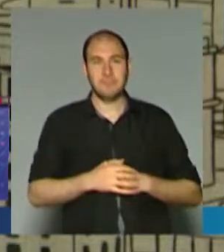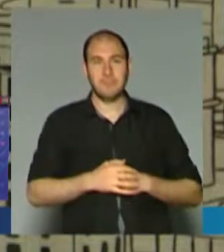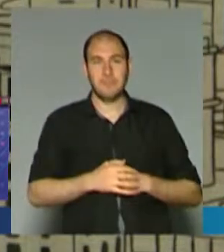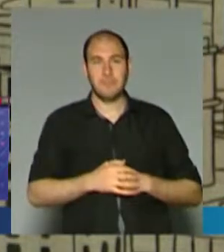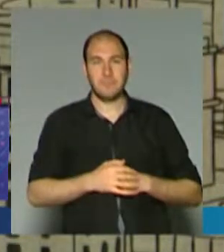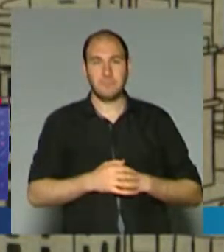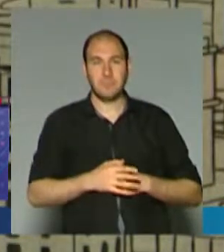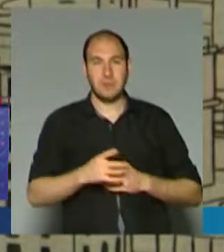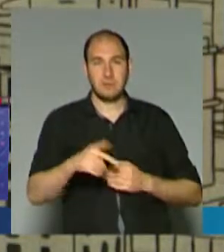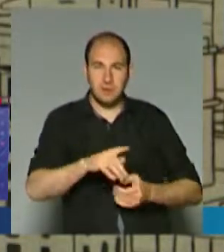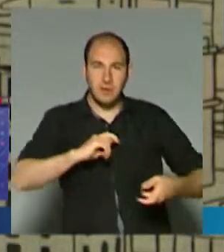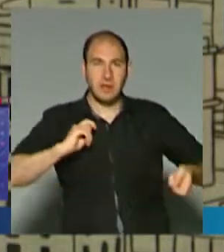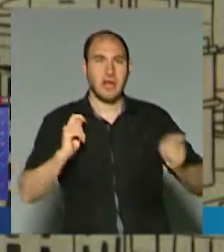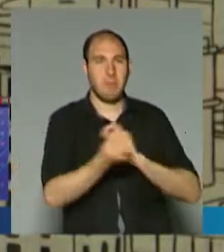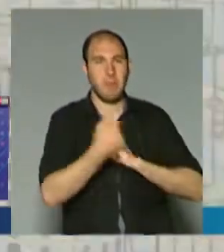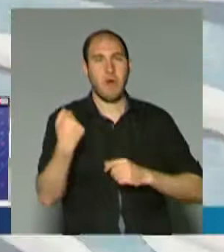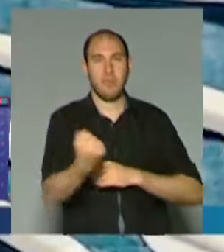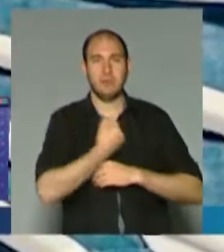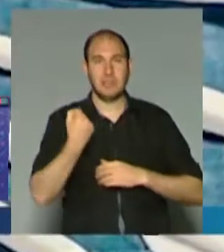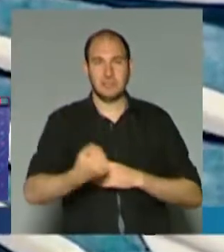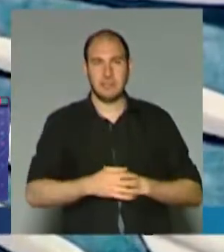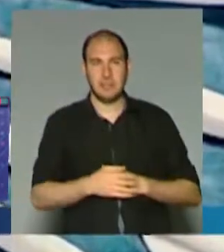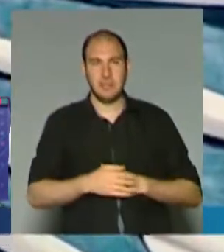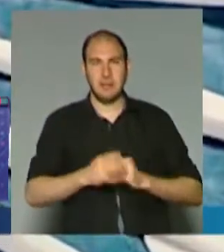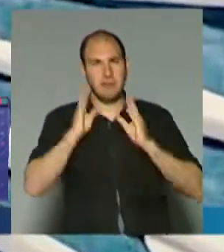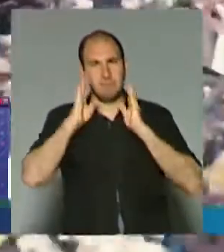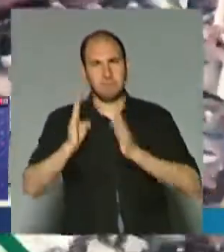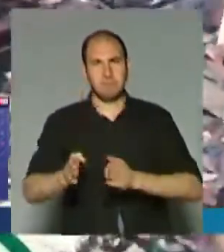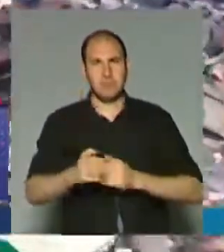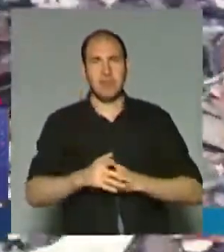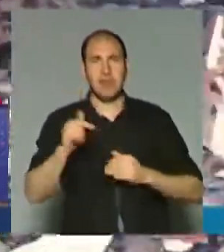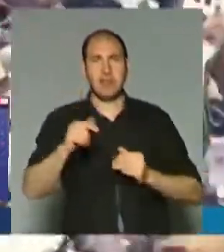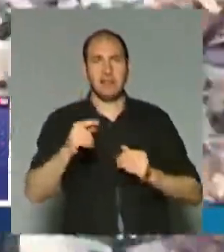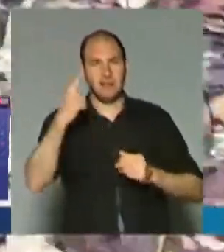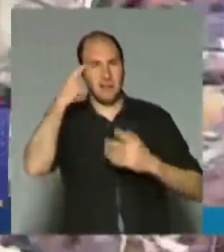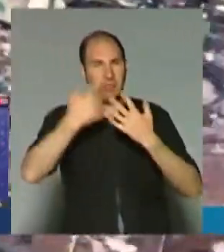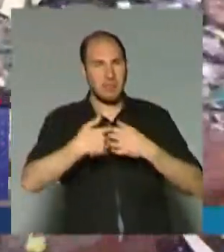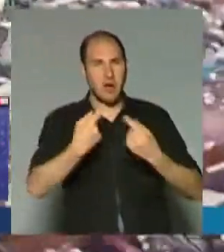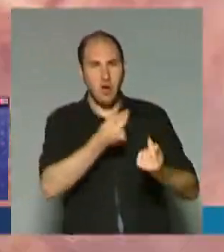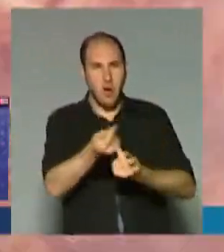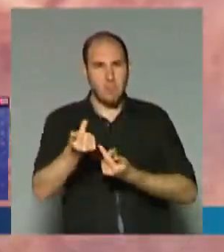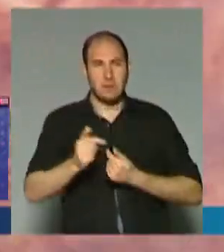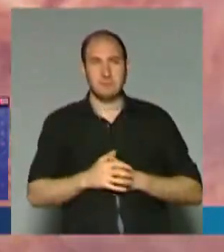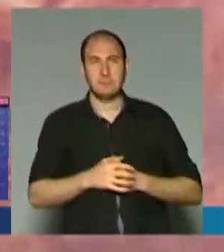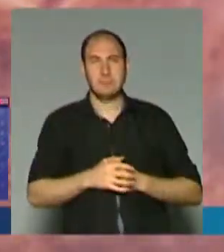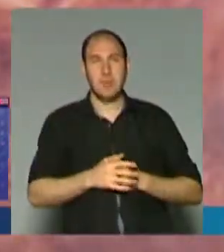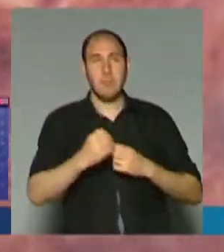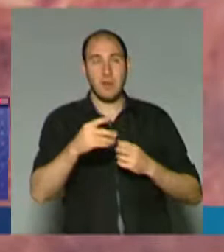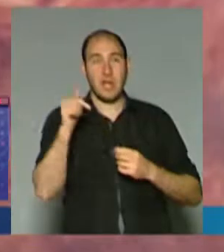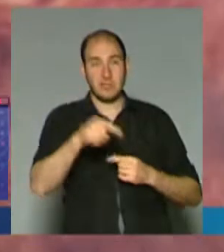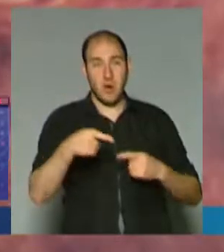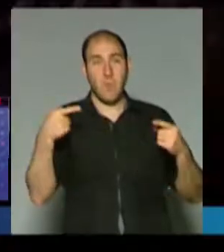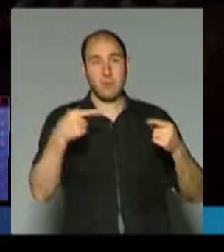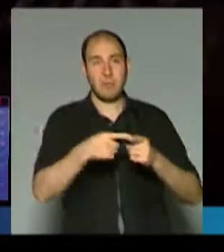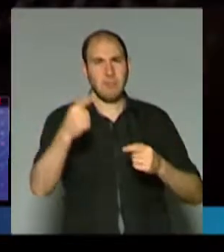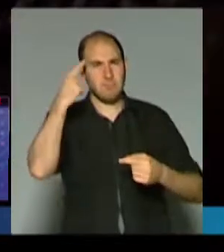poder dar un giro importante enfocado más que nada en esto de repensar el consumo. Tal cual. Porque ese es el objetivo,